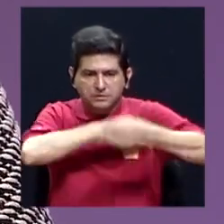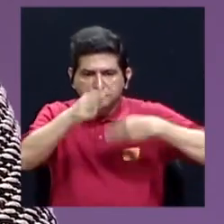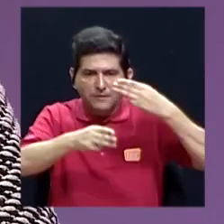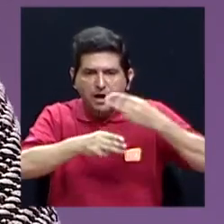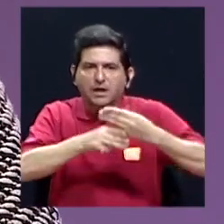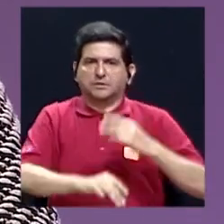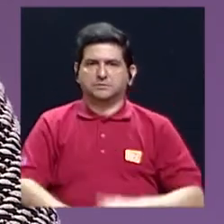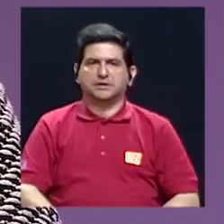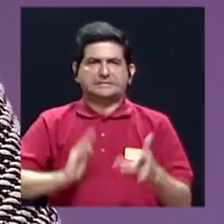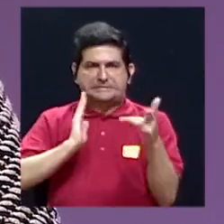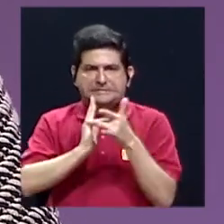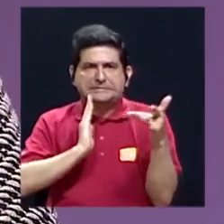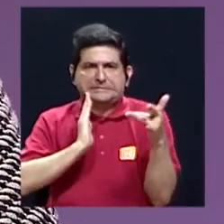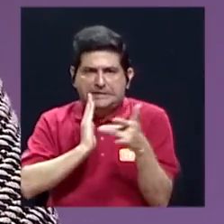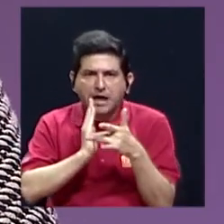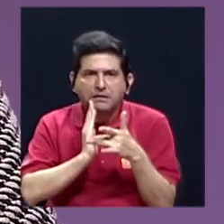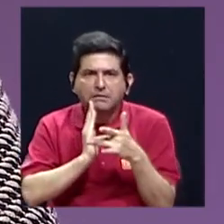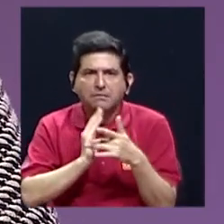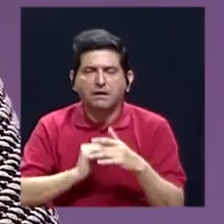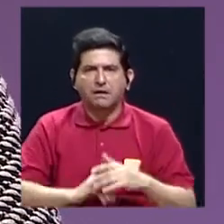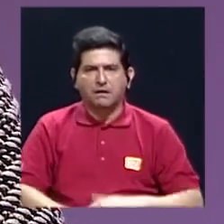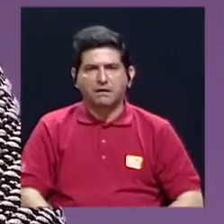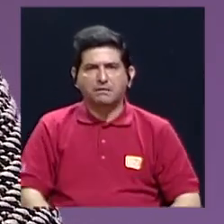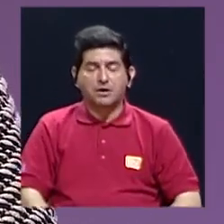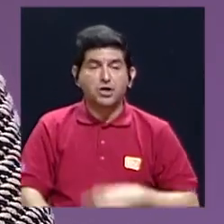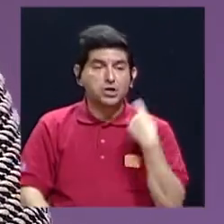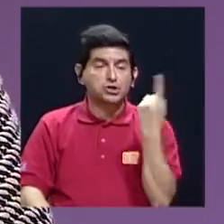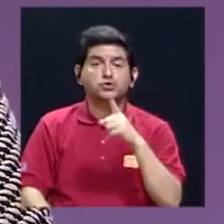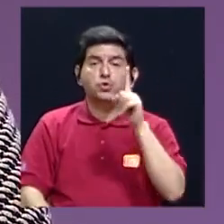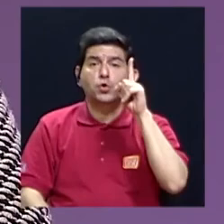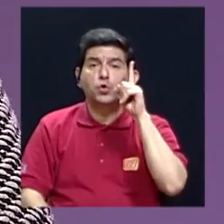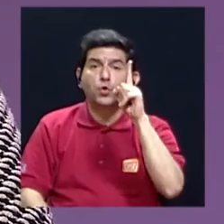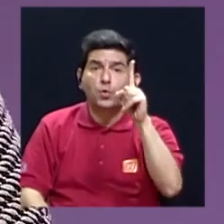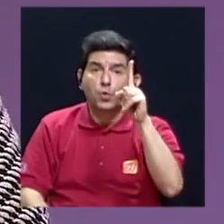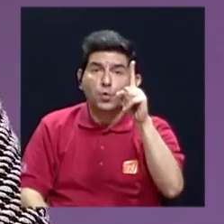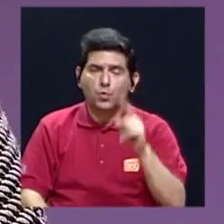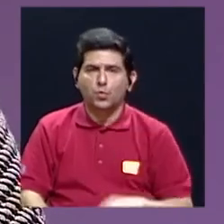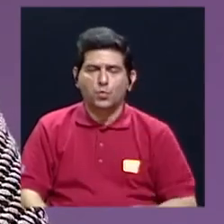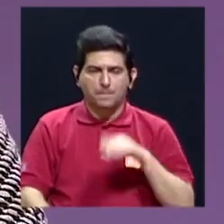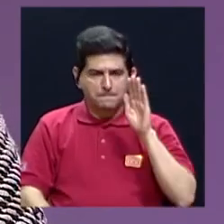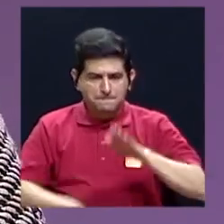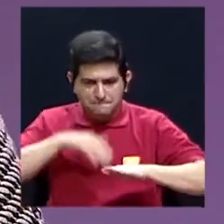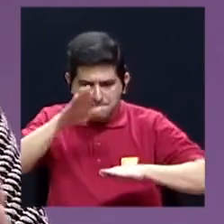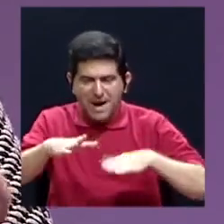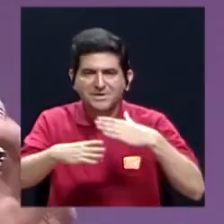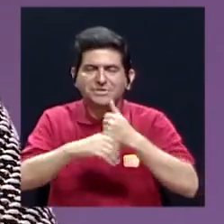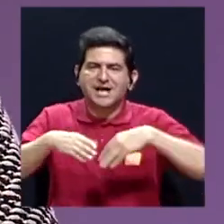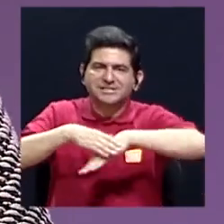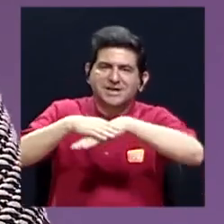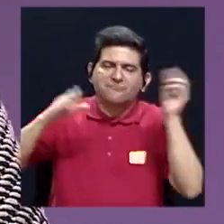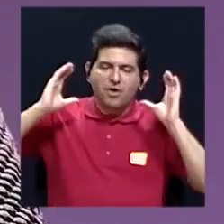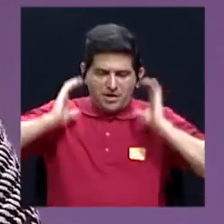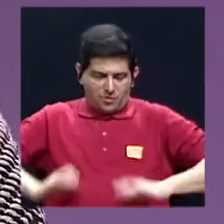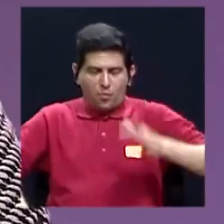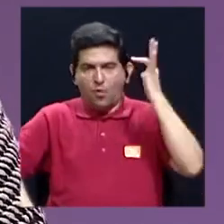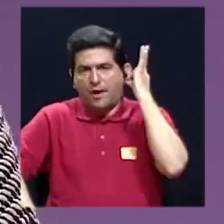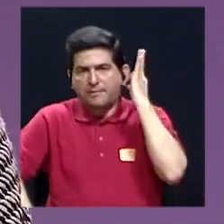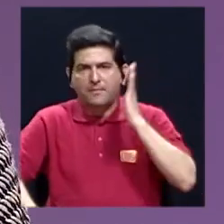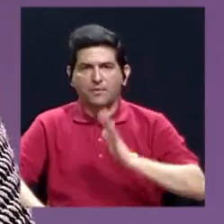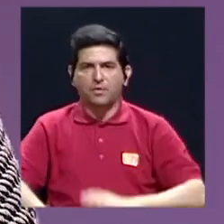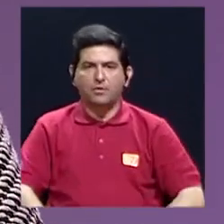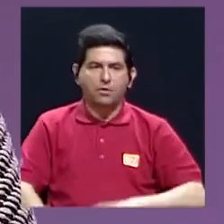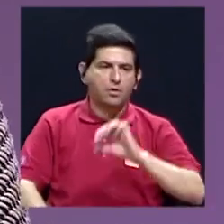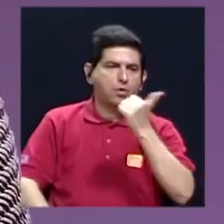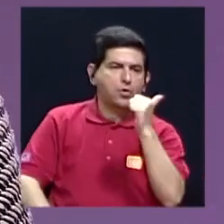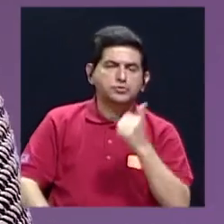mundo. Es una técnica que solo uno de los pasos se hace afuera del cuerpo de la mujer, y